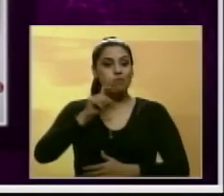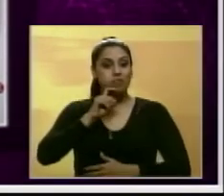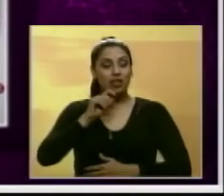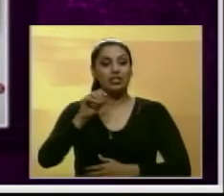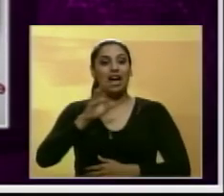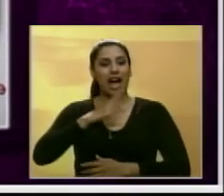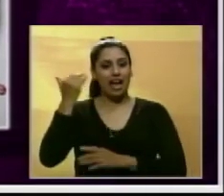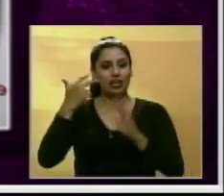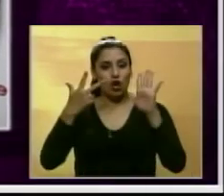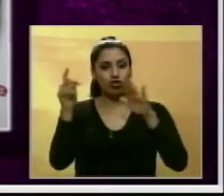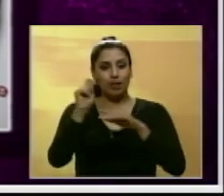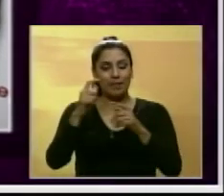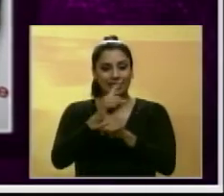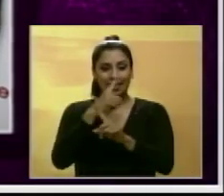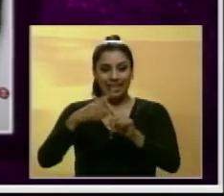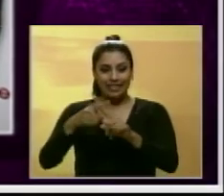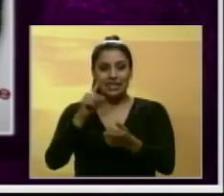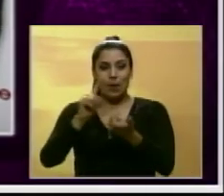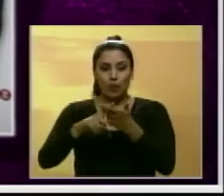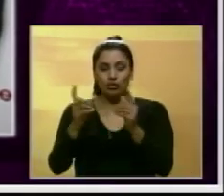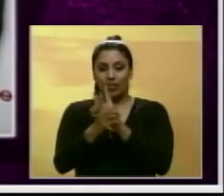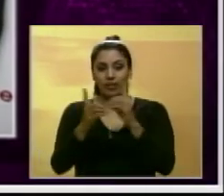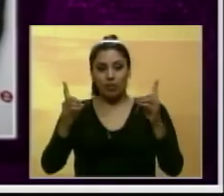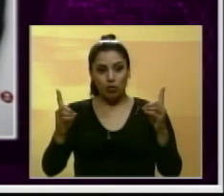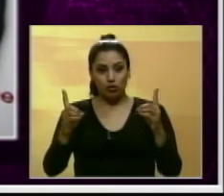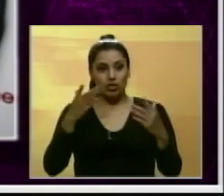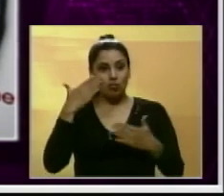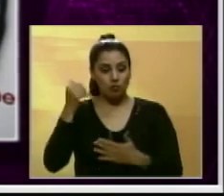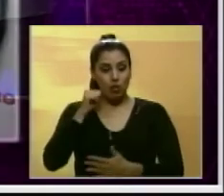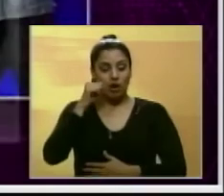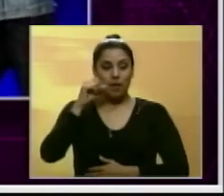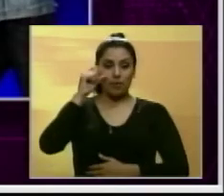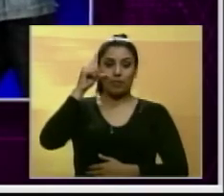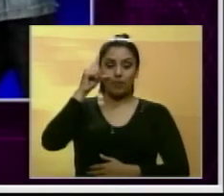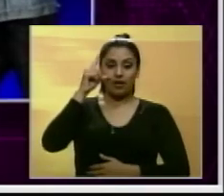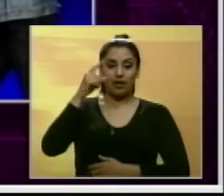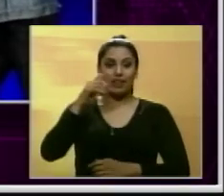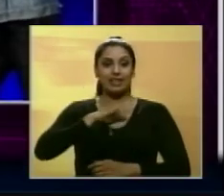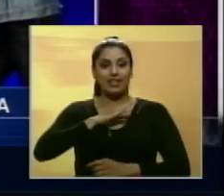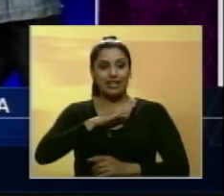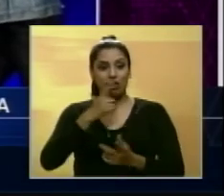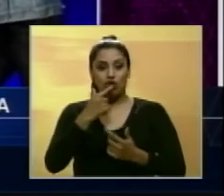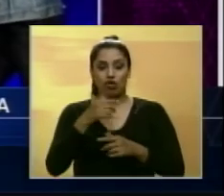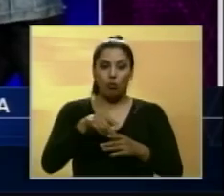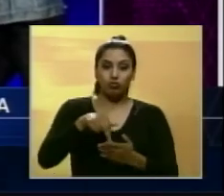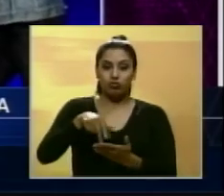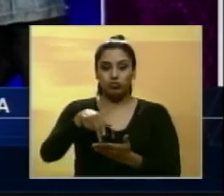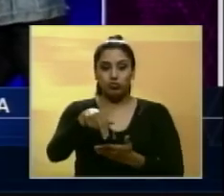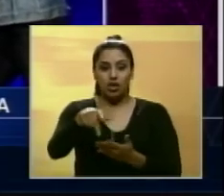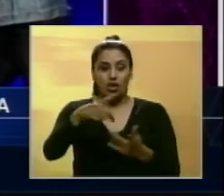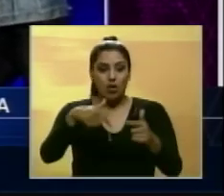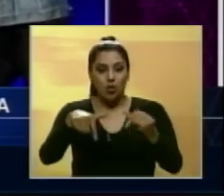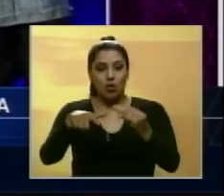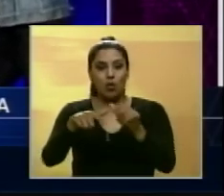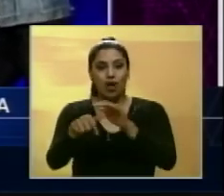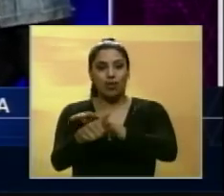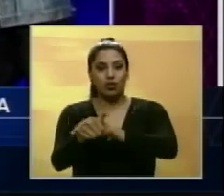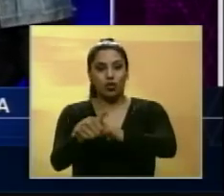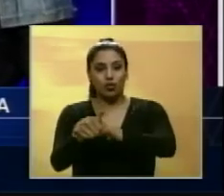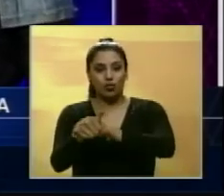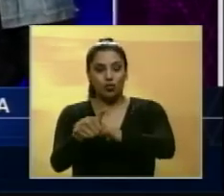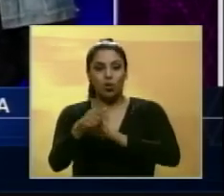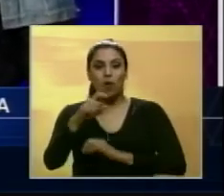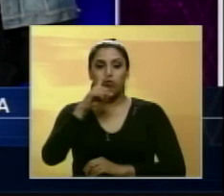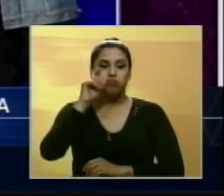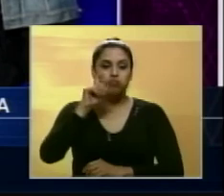de separarse de su ex esposo Brian Greene, Megan sorprendió al aparecer en la alfombra roja de la secuela de Las Tortugas Ninja